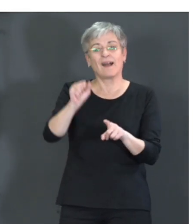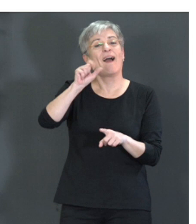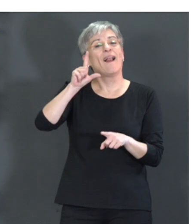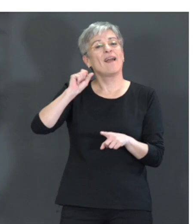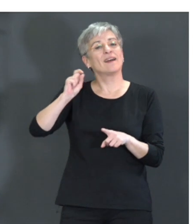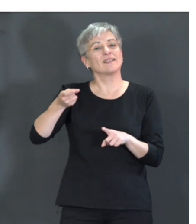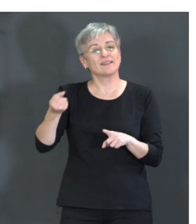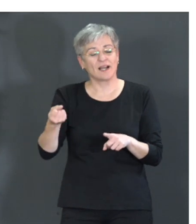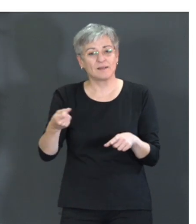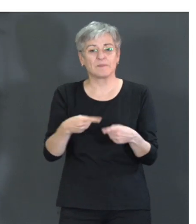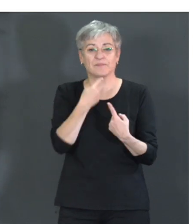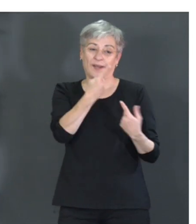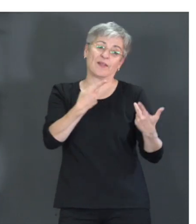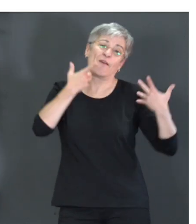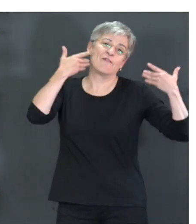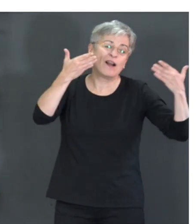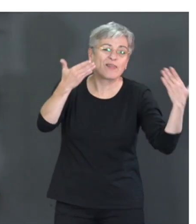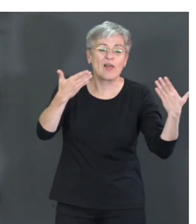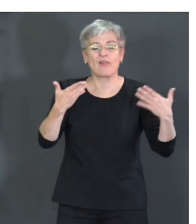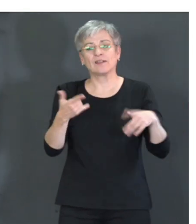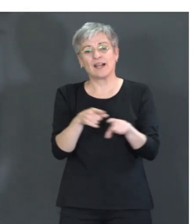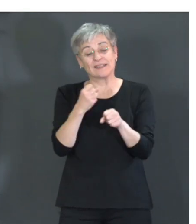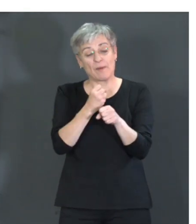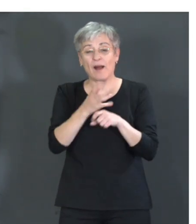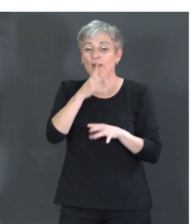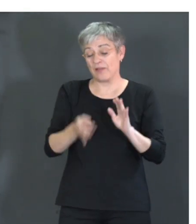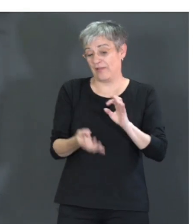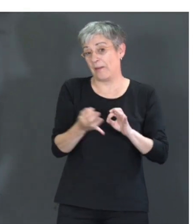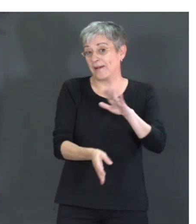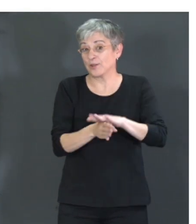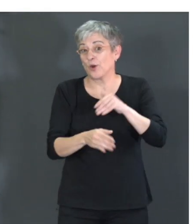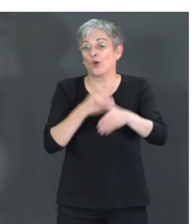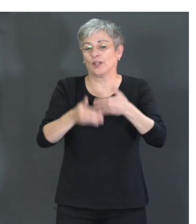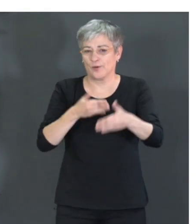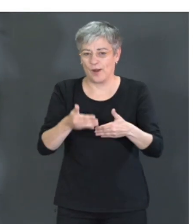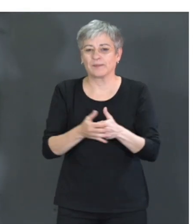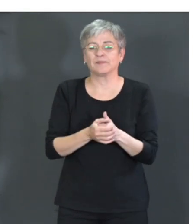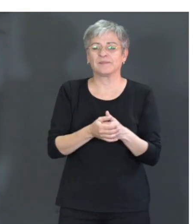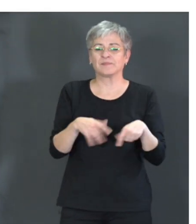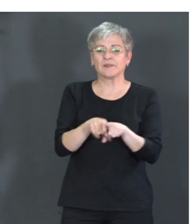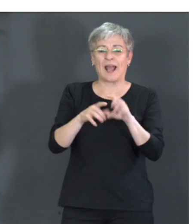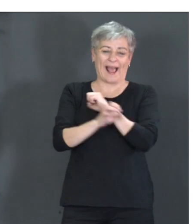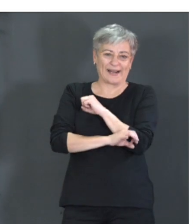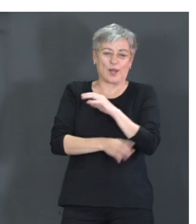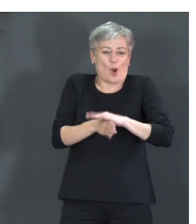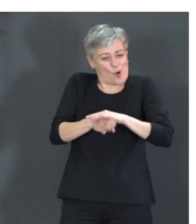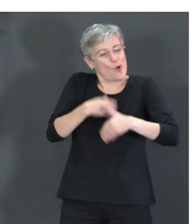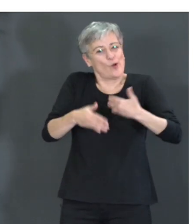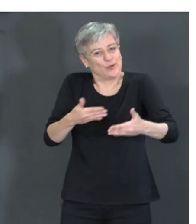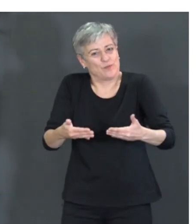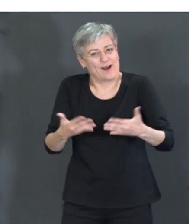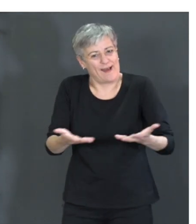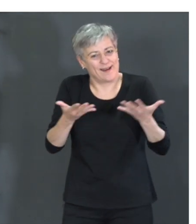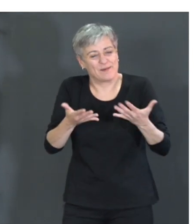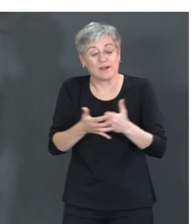es felicitarle por su trabajo y animarle a seguir, ¿de acuerdo?, a seguir haciendo los ejercicios. En caso de que